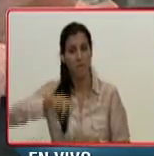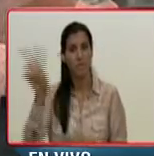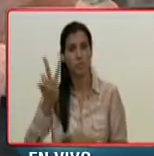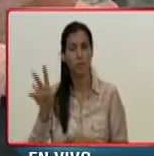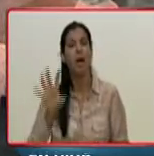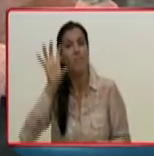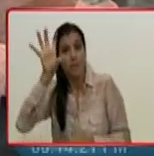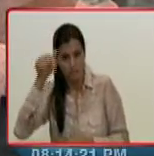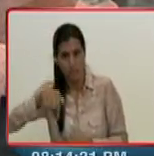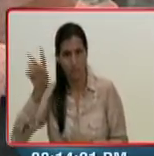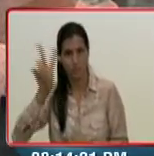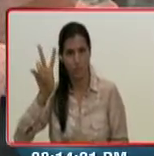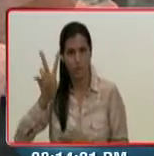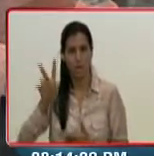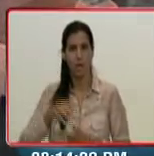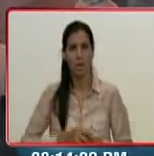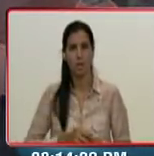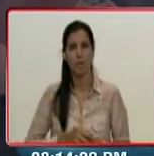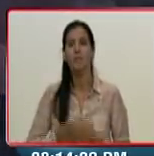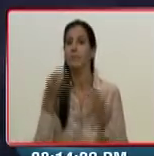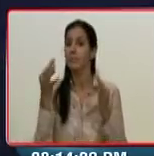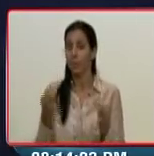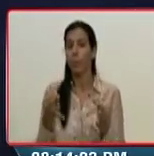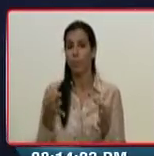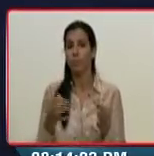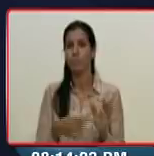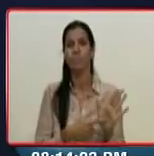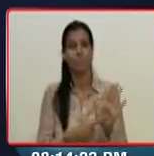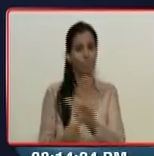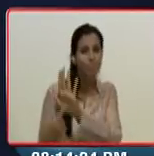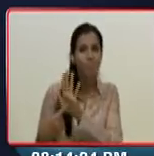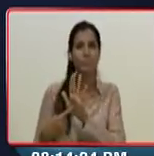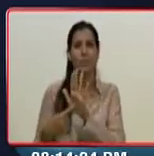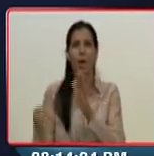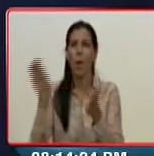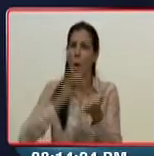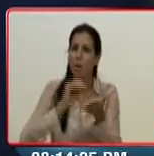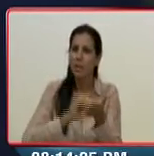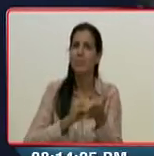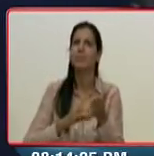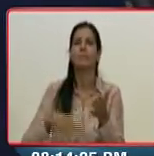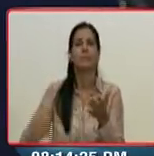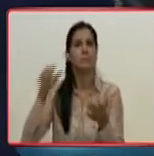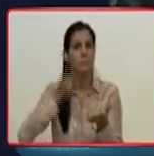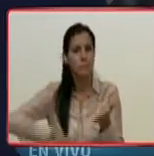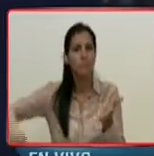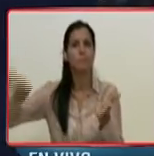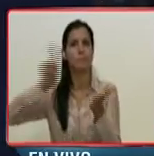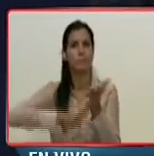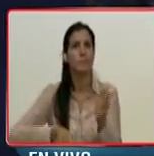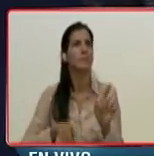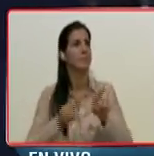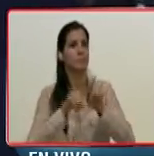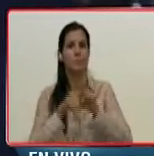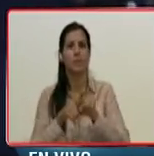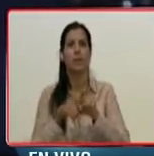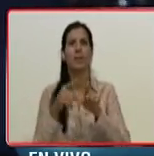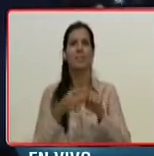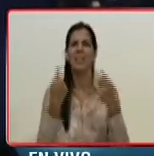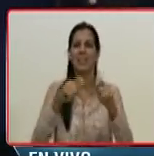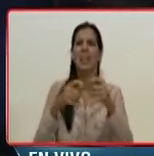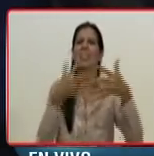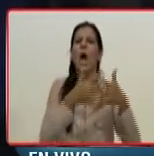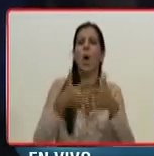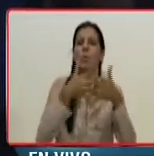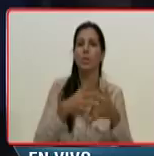que sin lugar a dudas ha servido para escribir y reescribir los manuales de operaciones psicológicas de los Estados Unidos, toda vez que durante